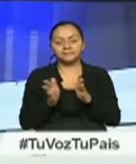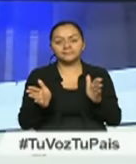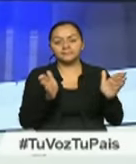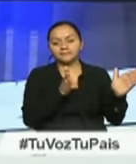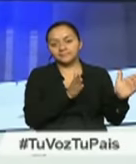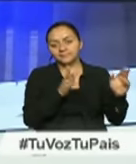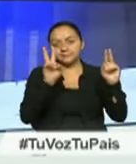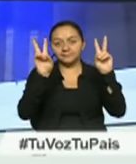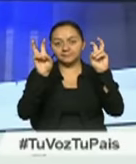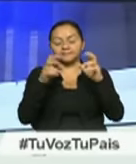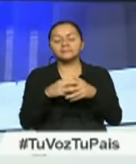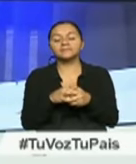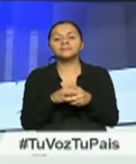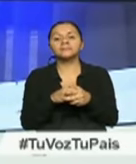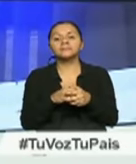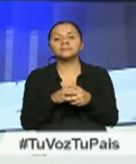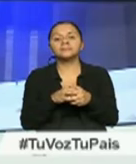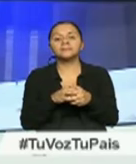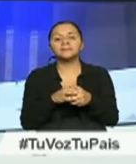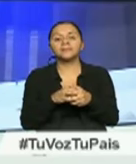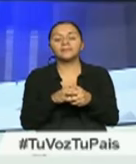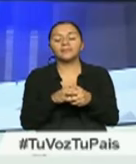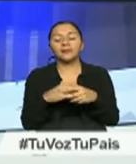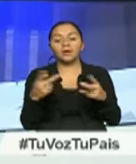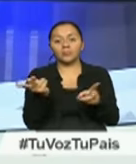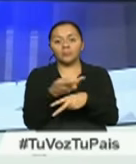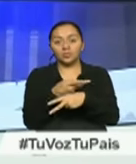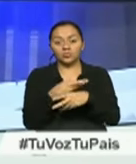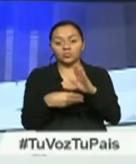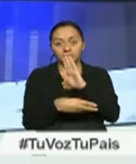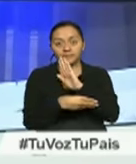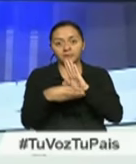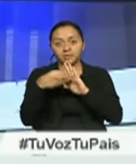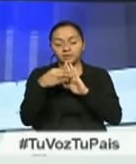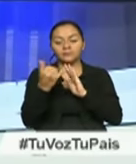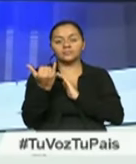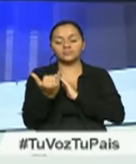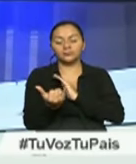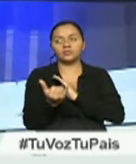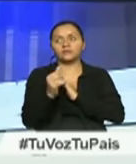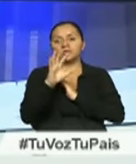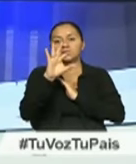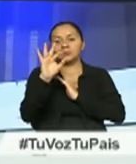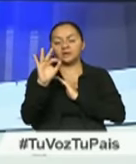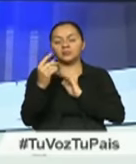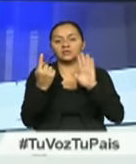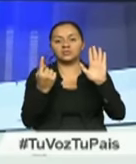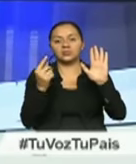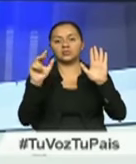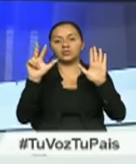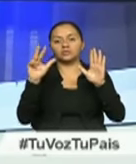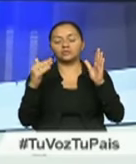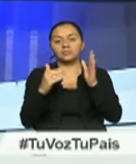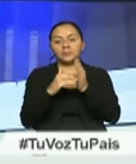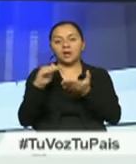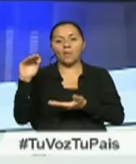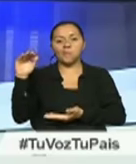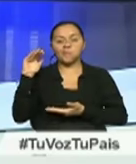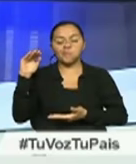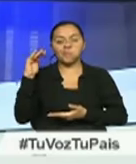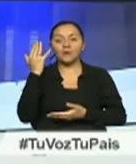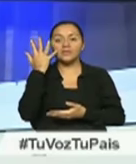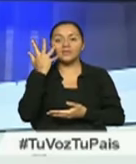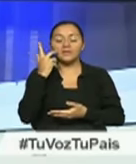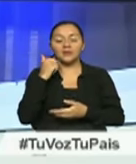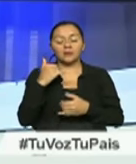Cambiamos de tema para contarles que la producción de petróleo nacional llega a los 568.000 barriles diarios, lo que significa que el país ha